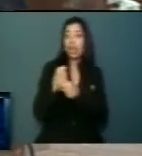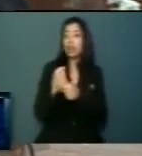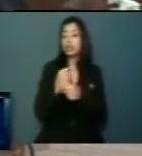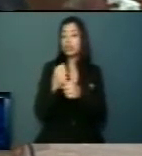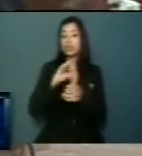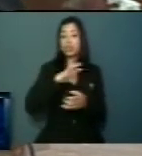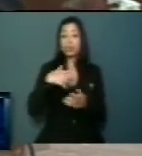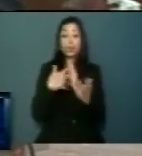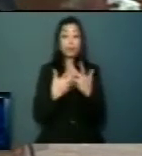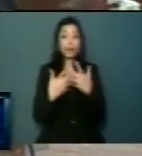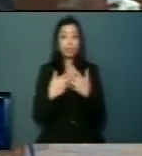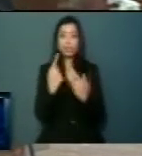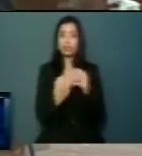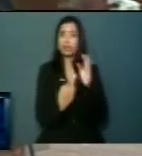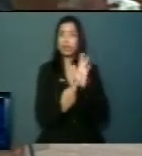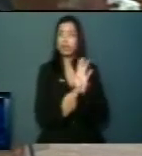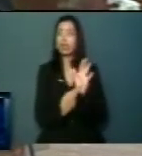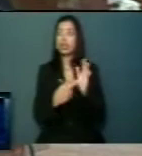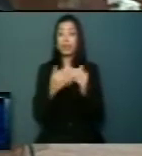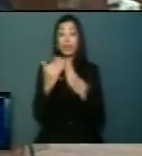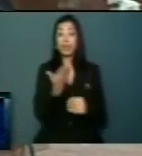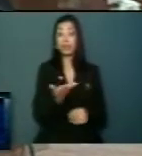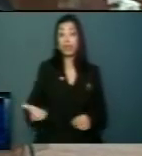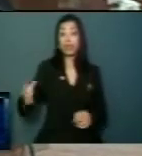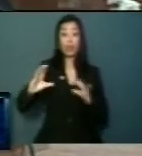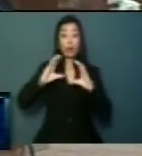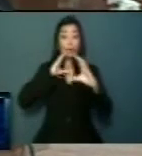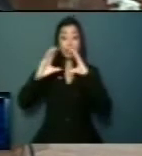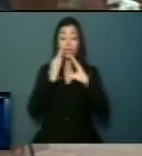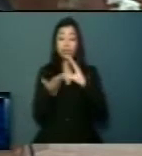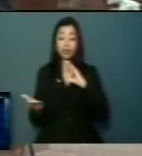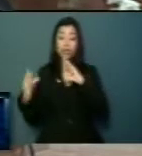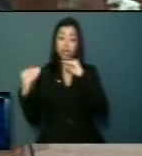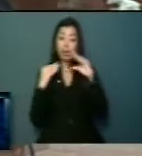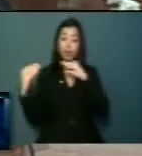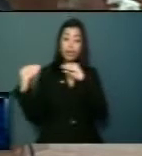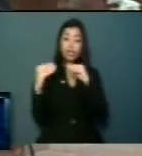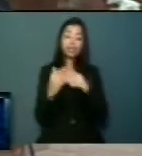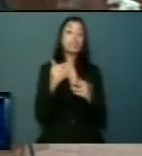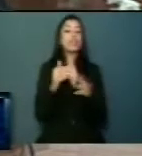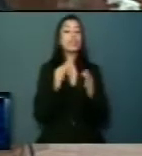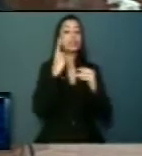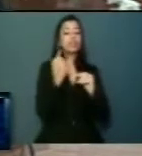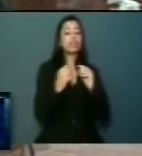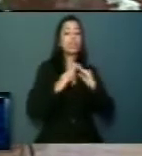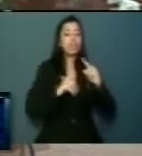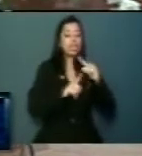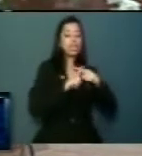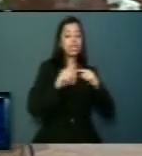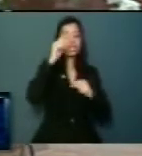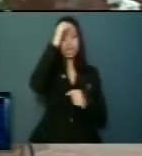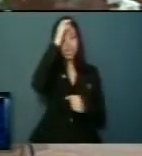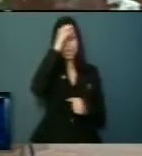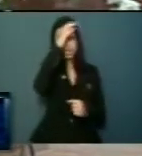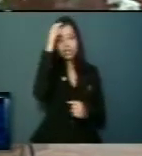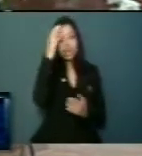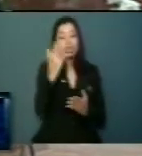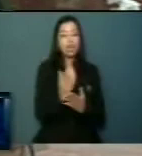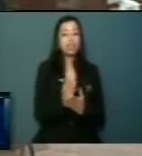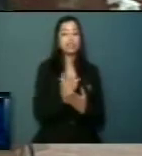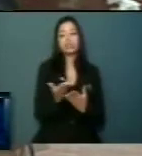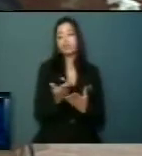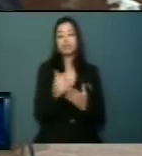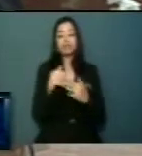señores representantes de medios de comunicación, señores representantes de iglesias cristianas, autoridades civiles,